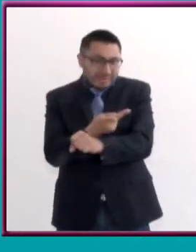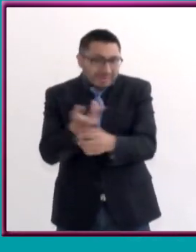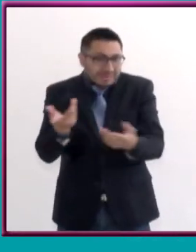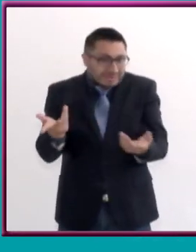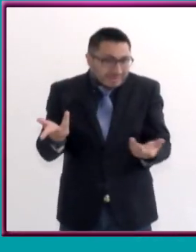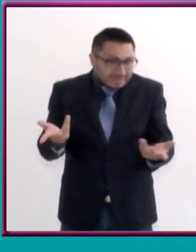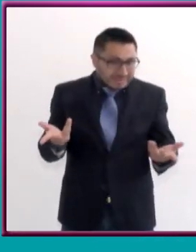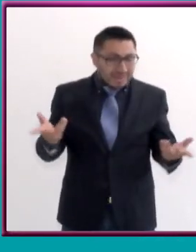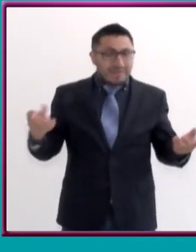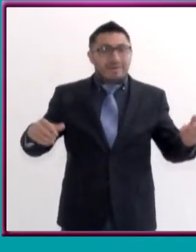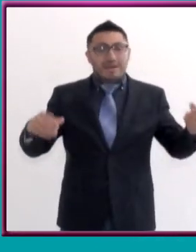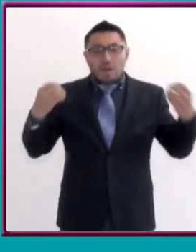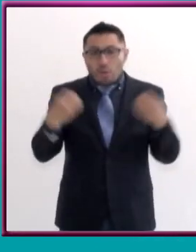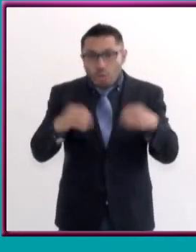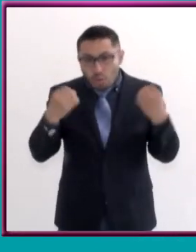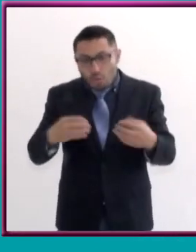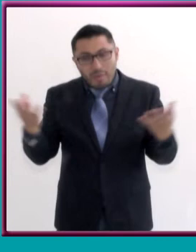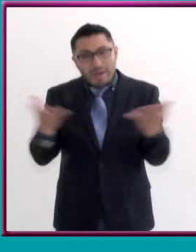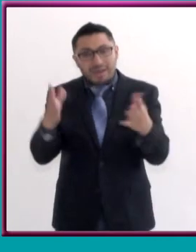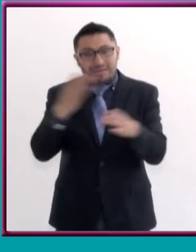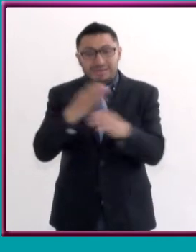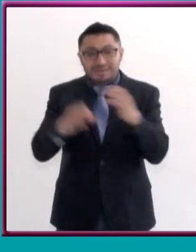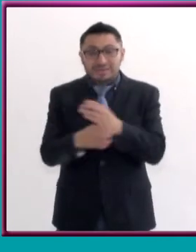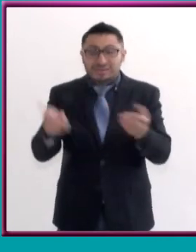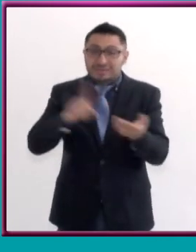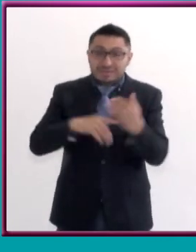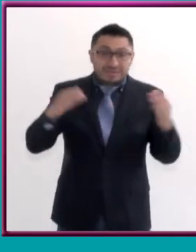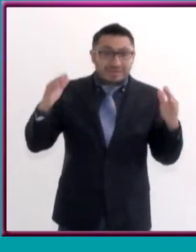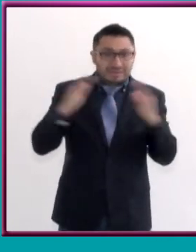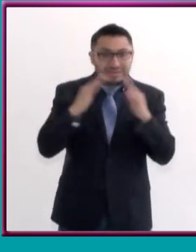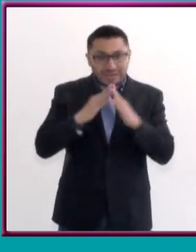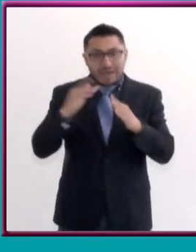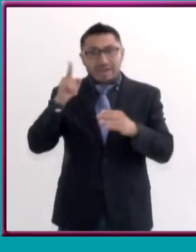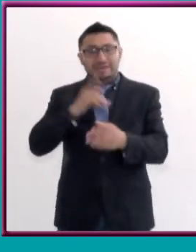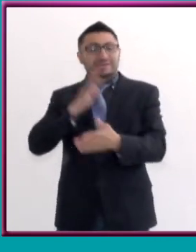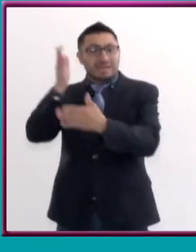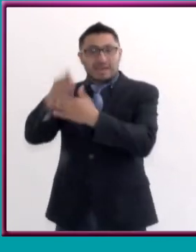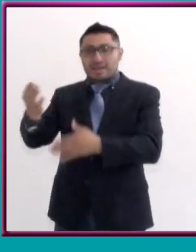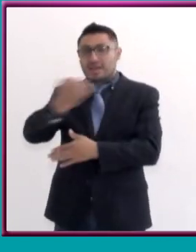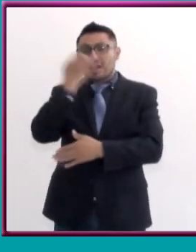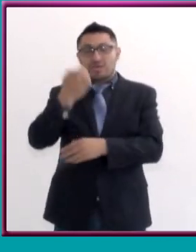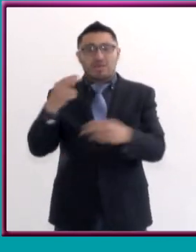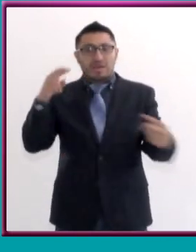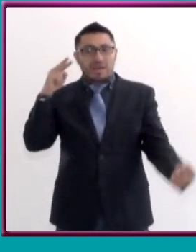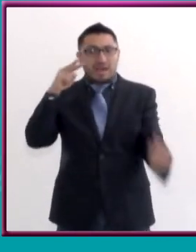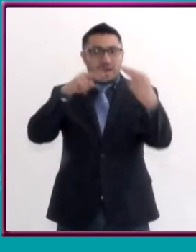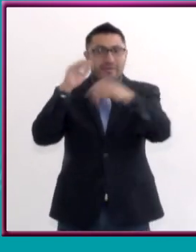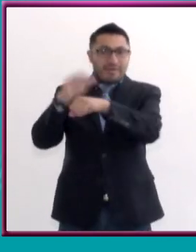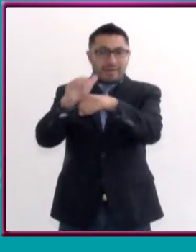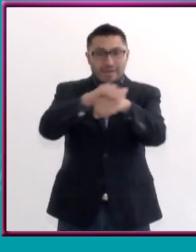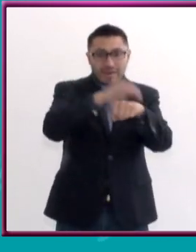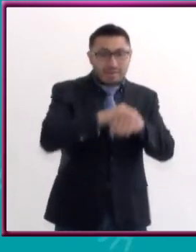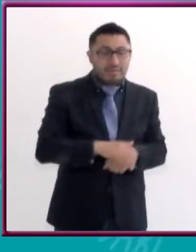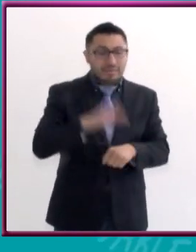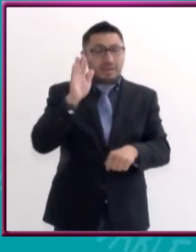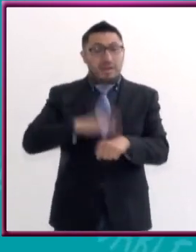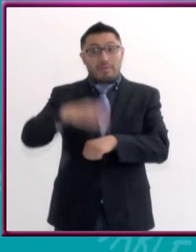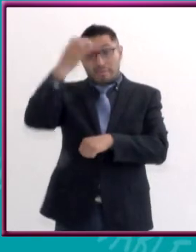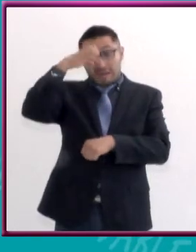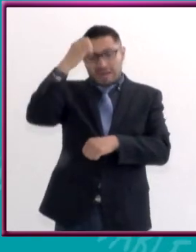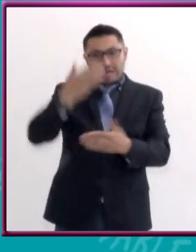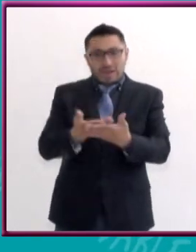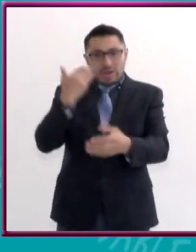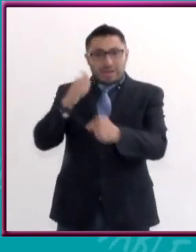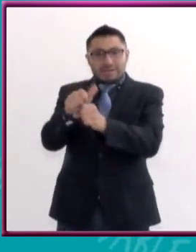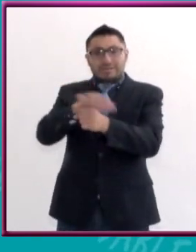mantenerme ocupada, hacer cosas, salir de mi casa, ir a la escuela, ver a mis amigos. Lo que más